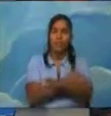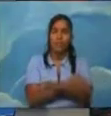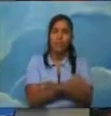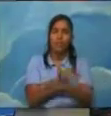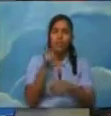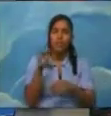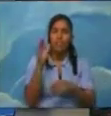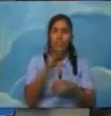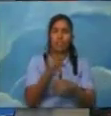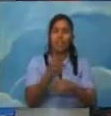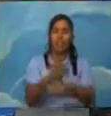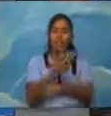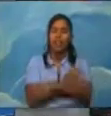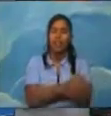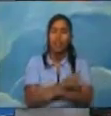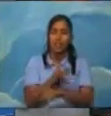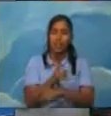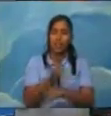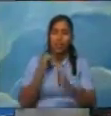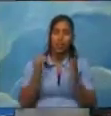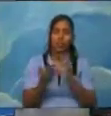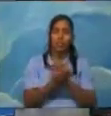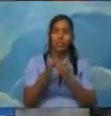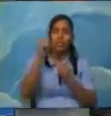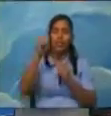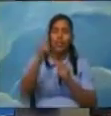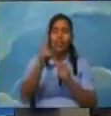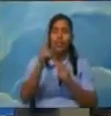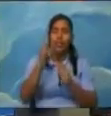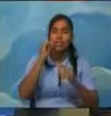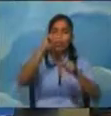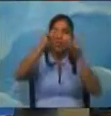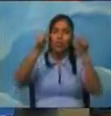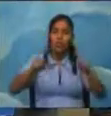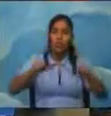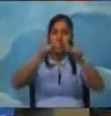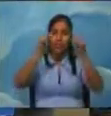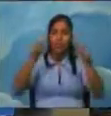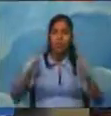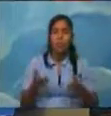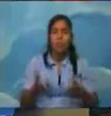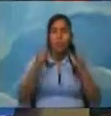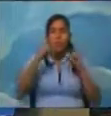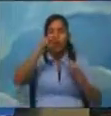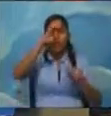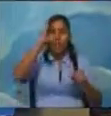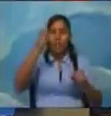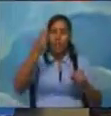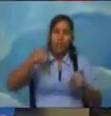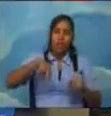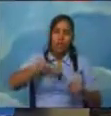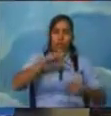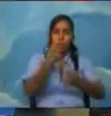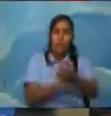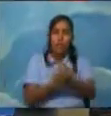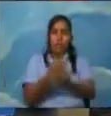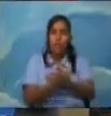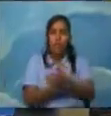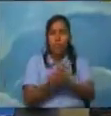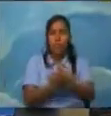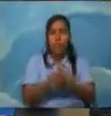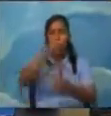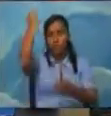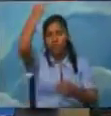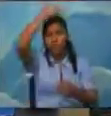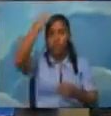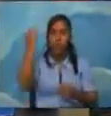Las advertencias contra la idolatría. Permita Dios que nuestros hermanos judíos que me están oyendo